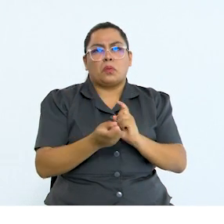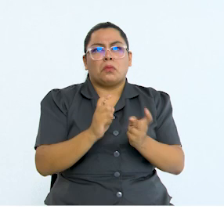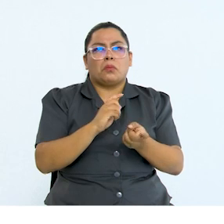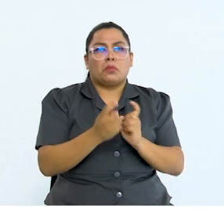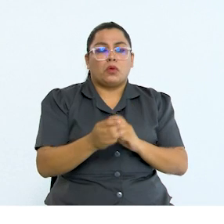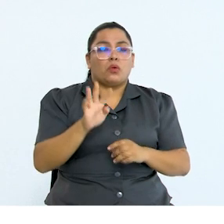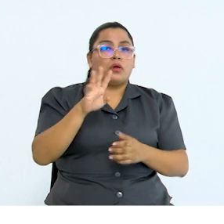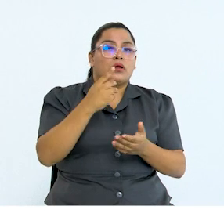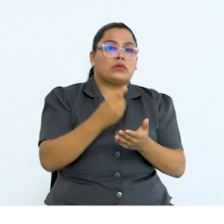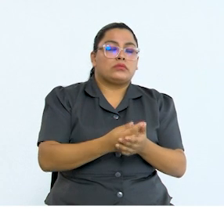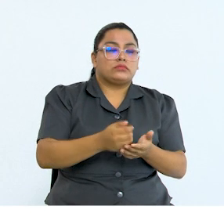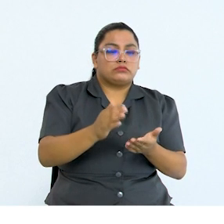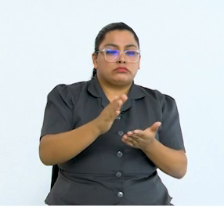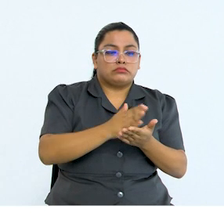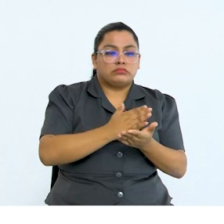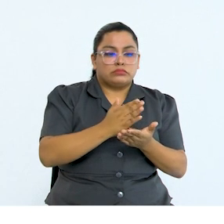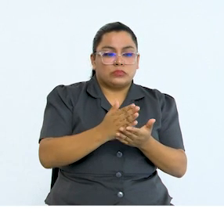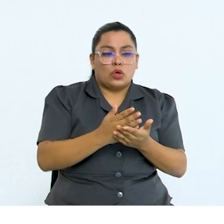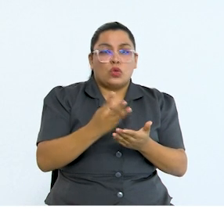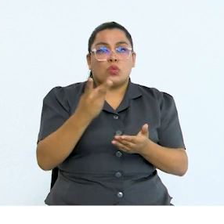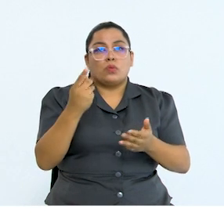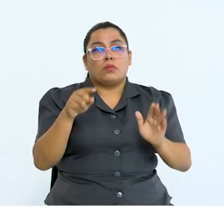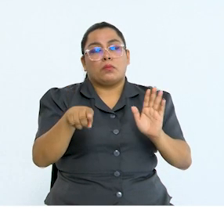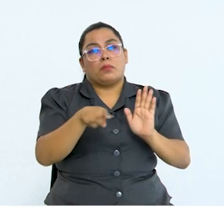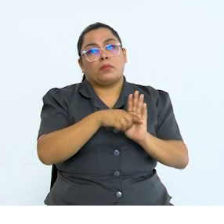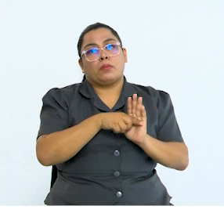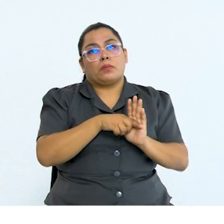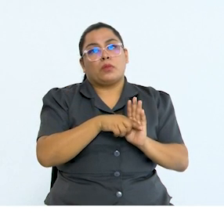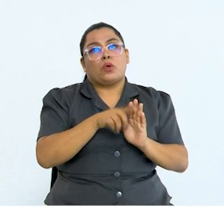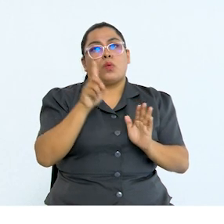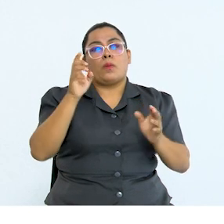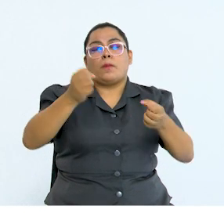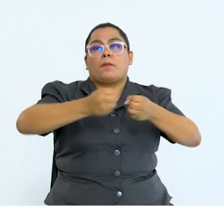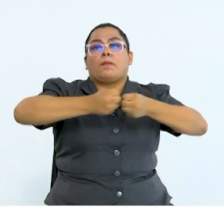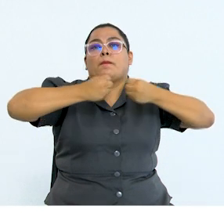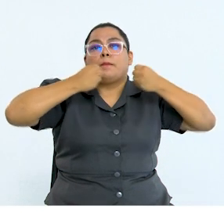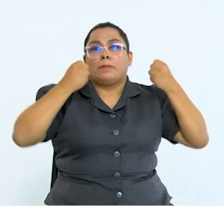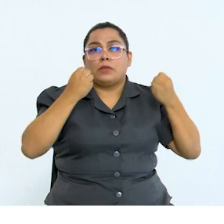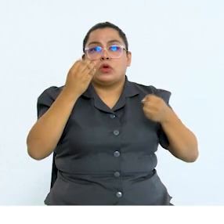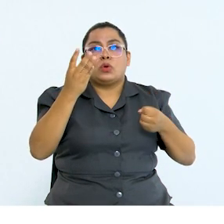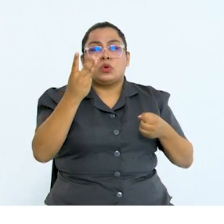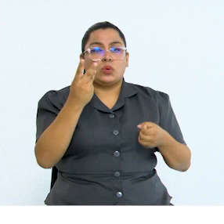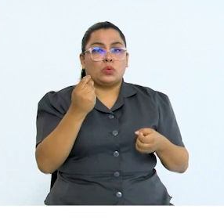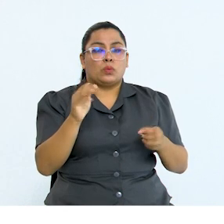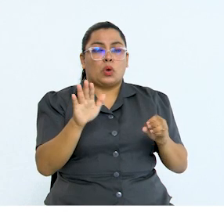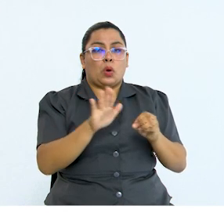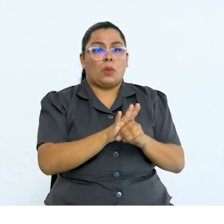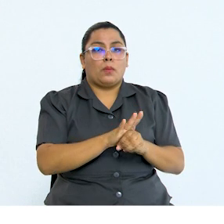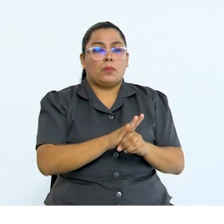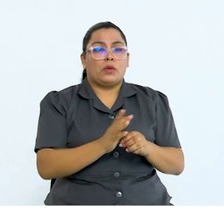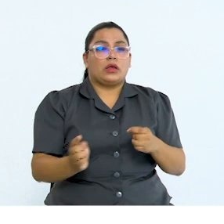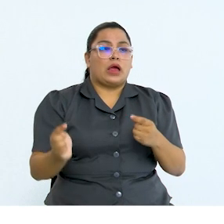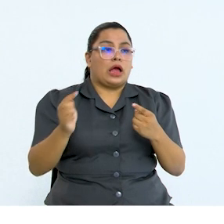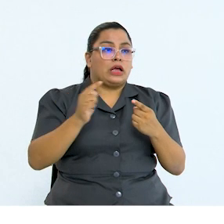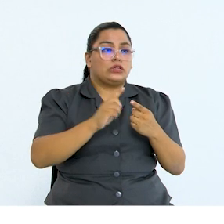grado se estudia la resta de números naturales, con minuendos hasta 1.000.000 y con números redondeados hasta